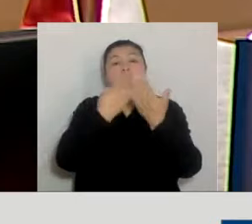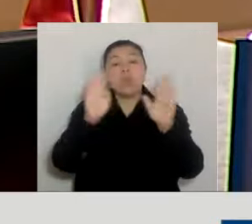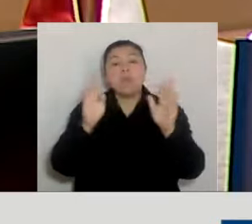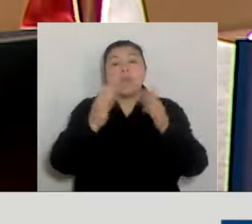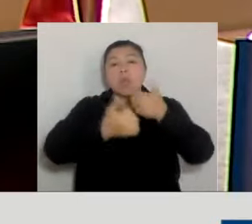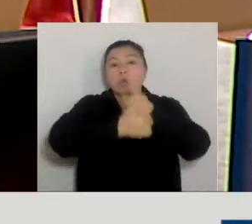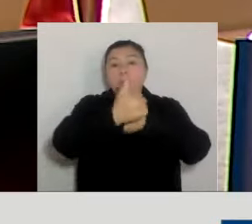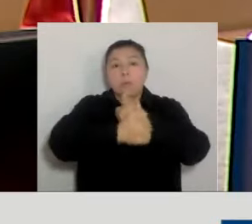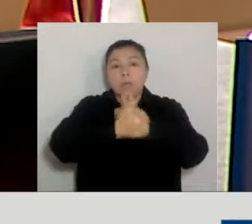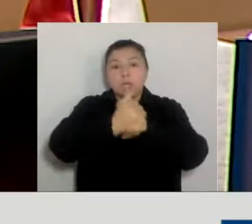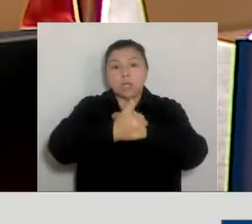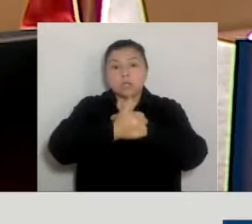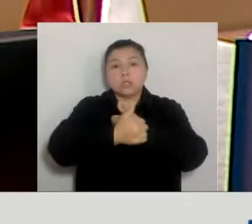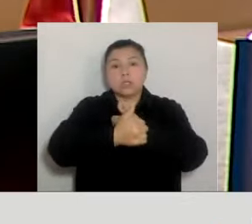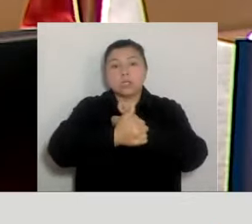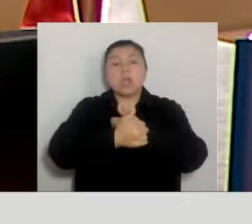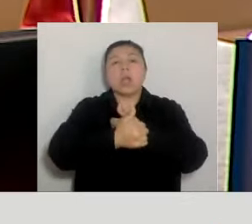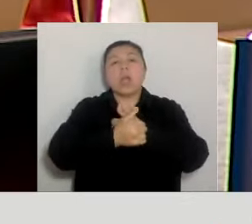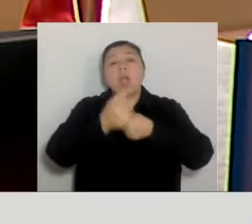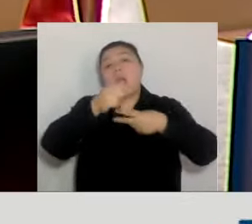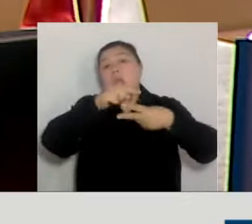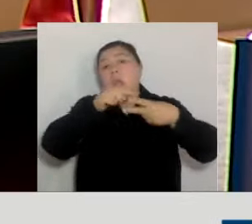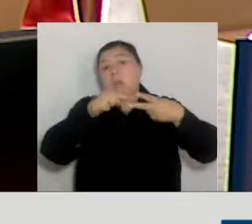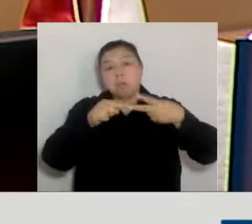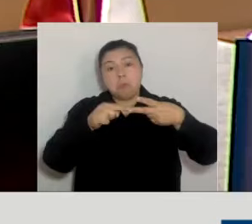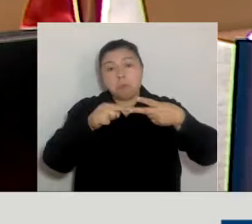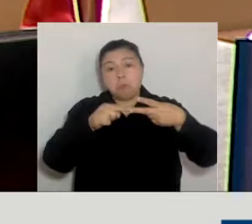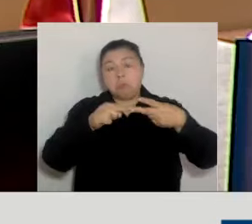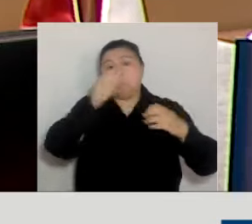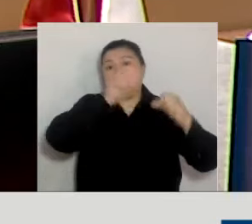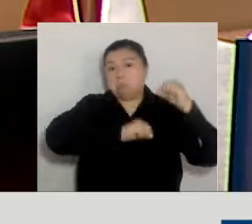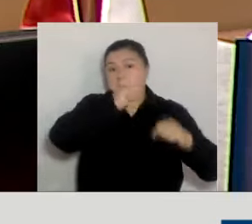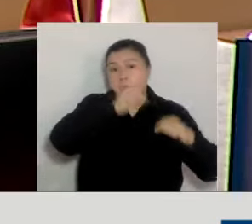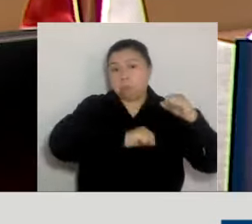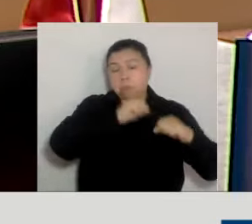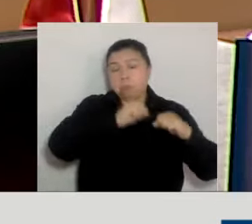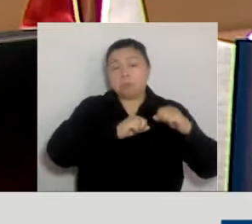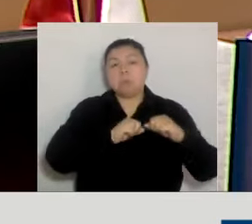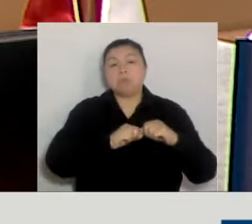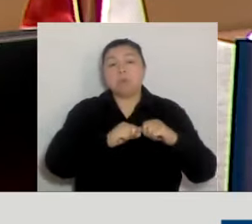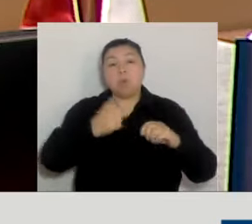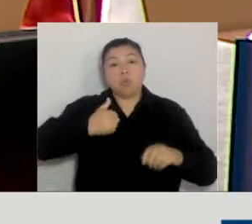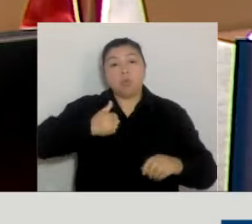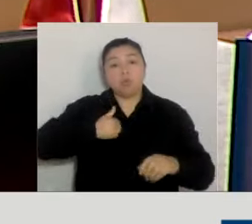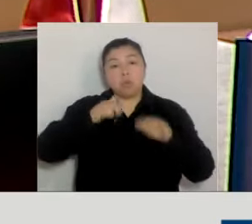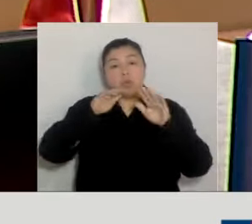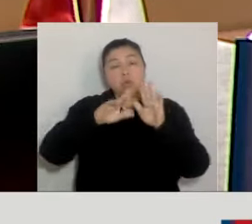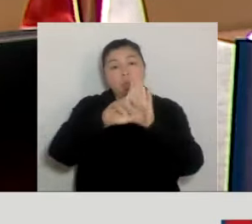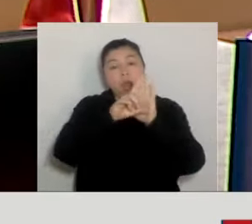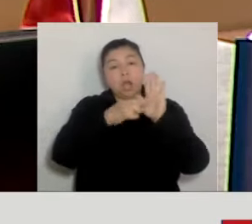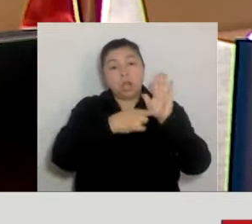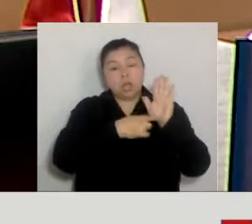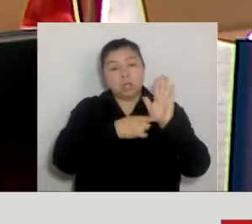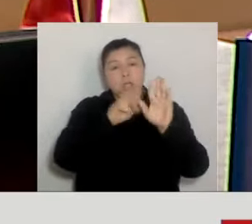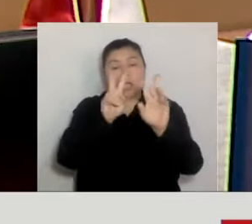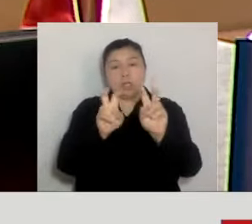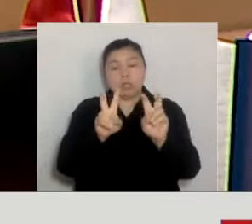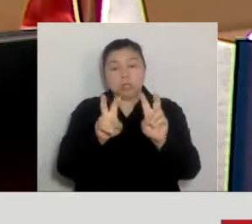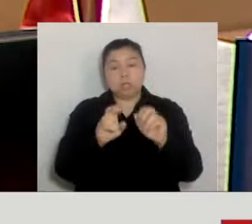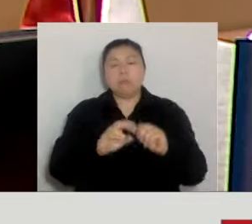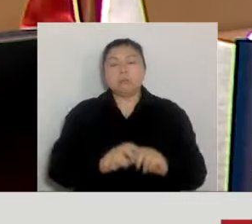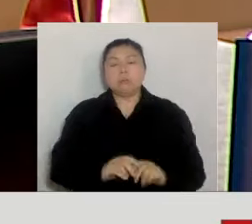entre ambos tipos de industrias cumpliendo así con la legislación en esta materia